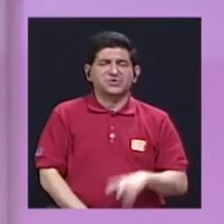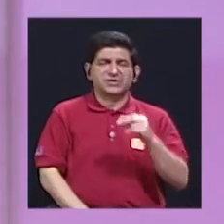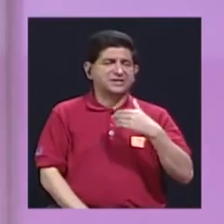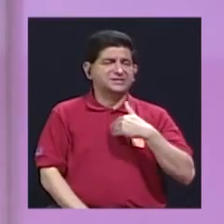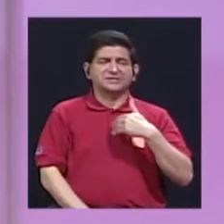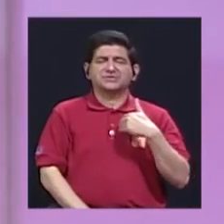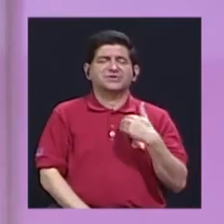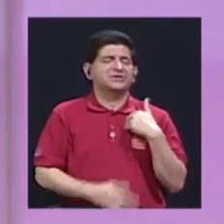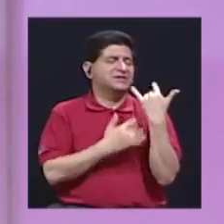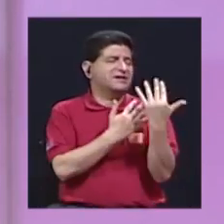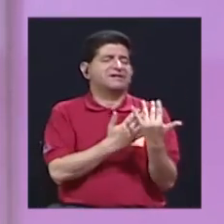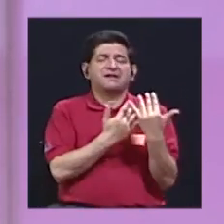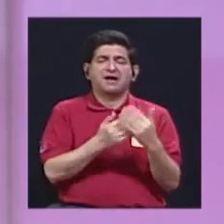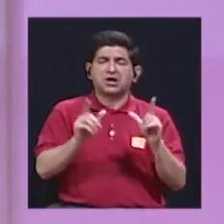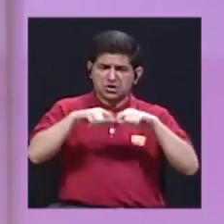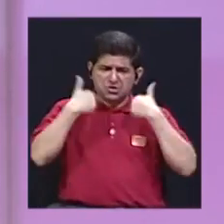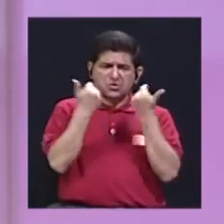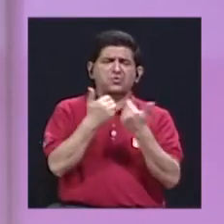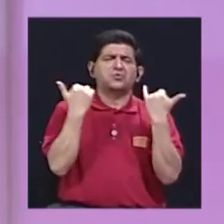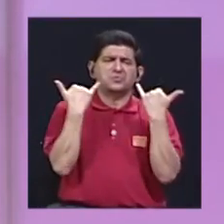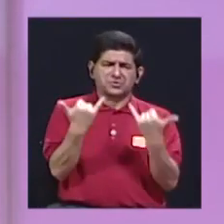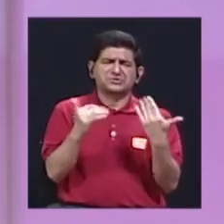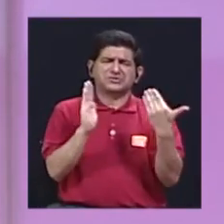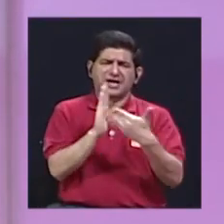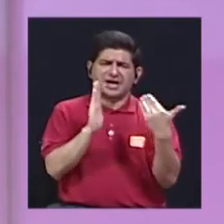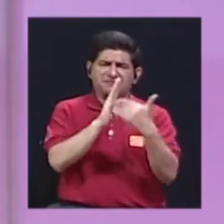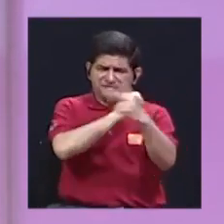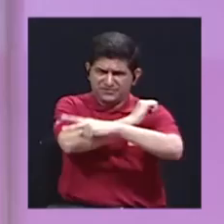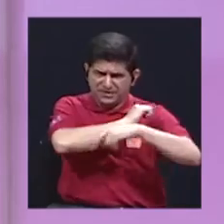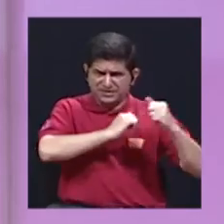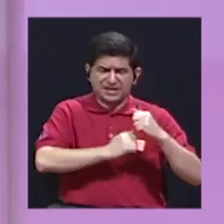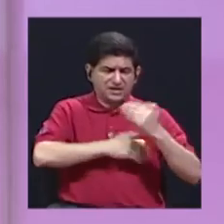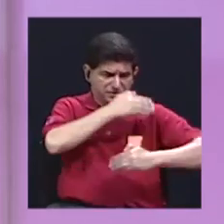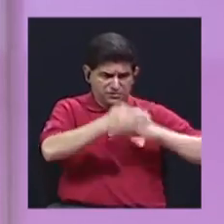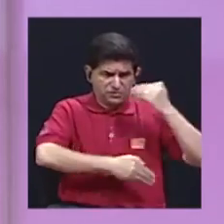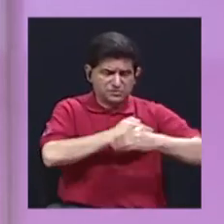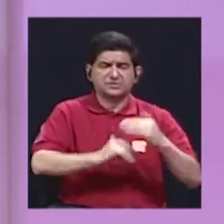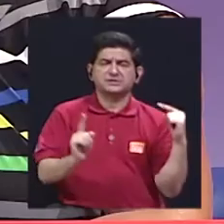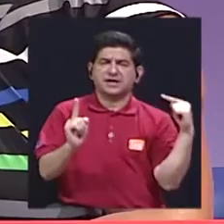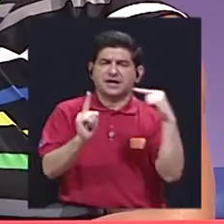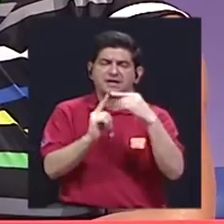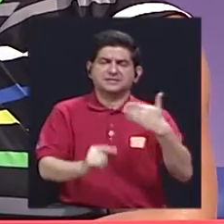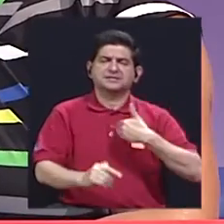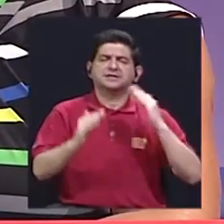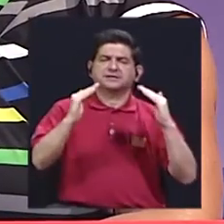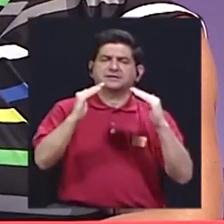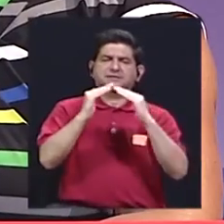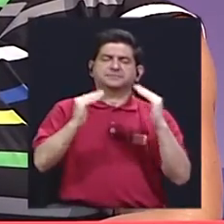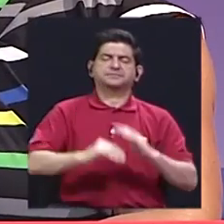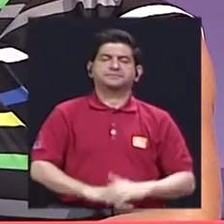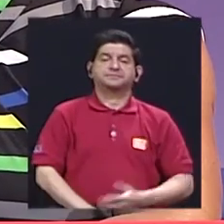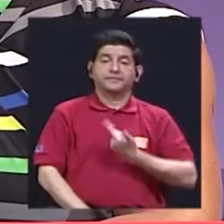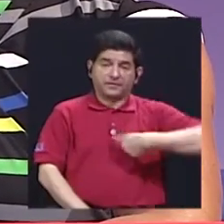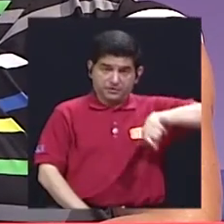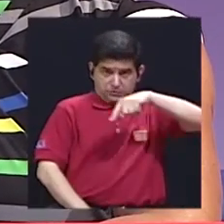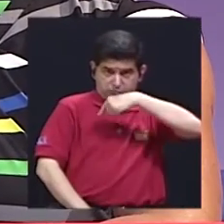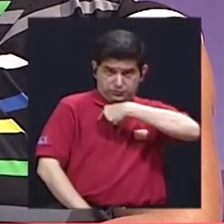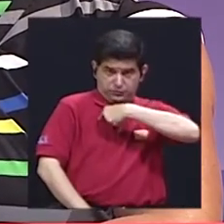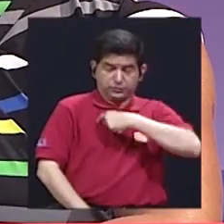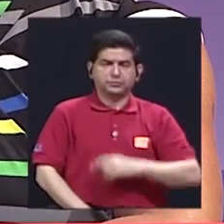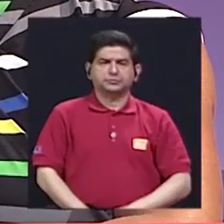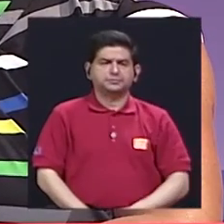grupos que han sido estafados en ese camino hacia la vivienda entonces cuando nosotros